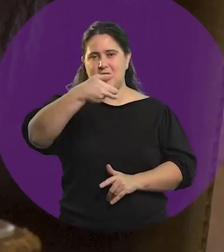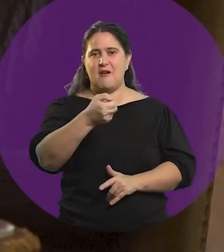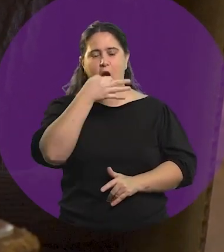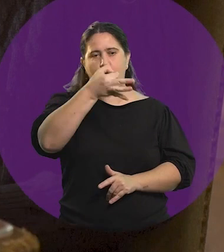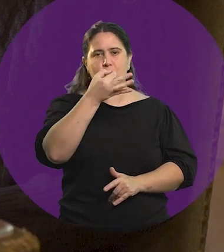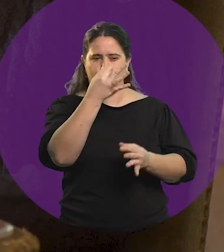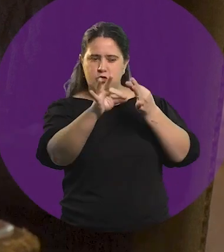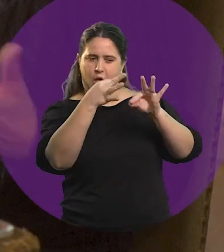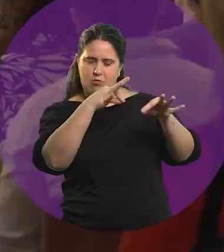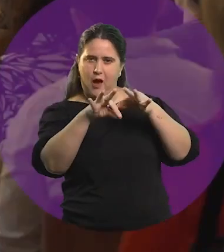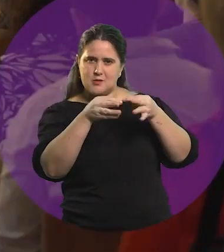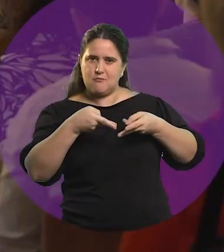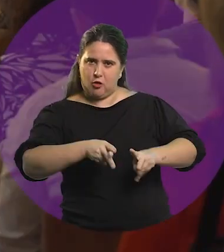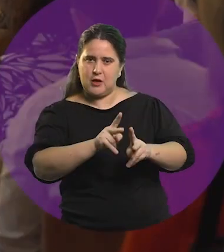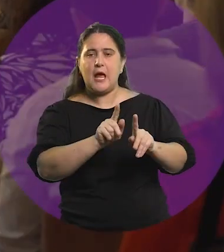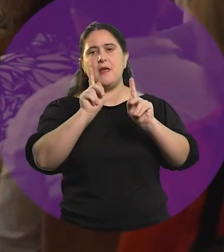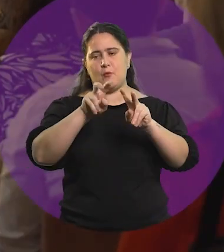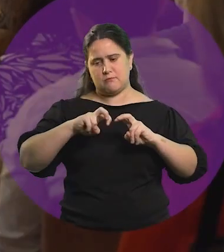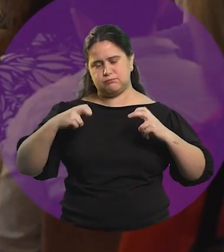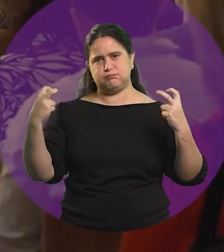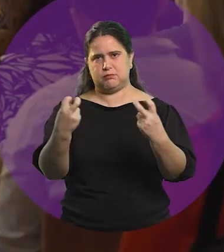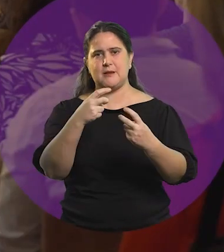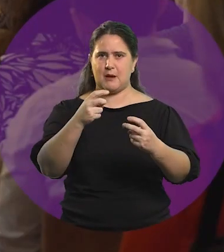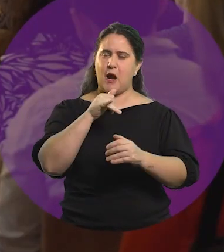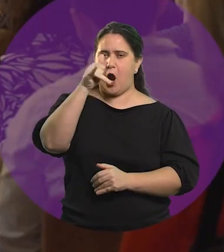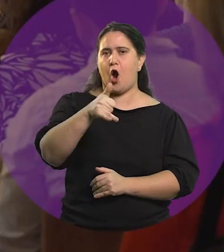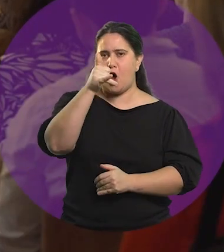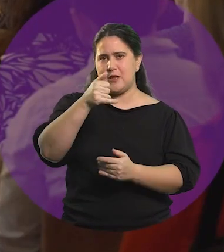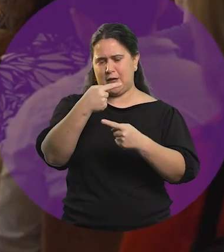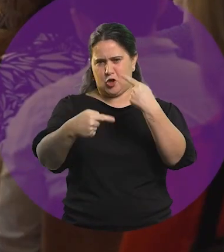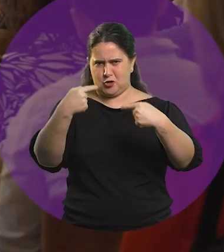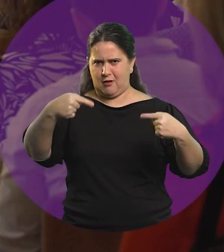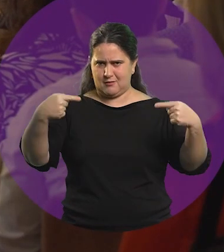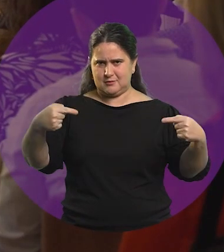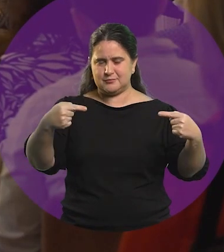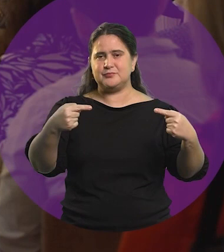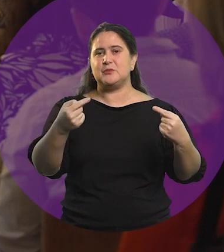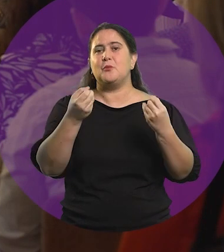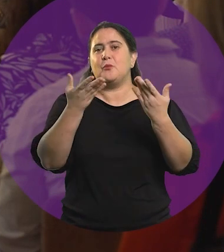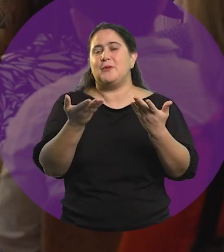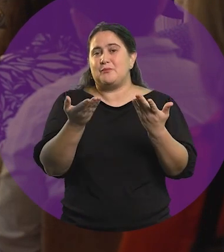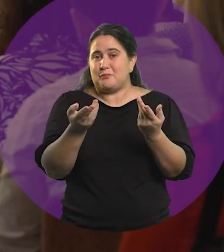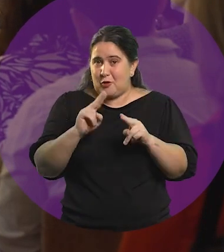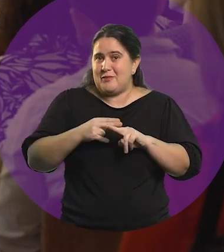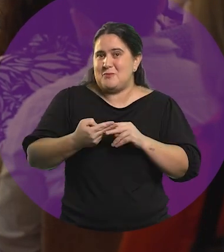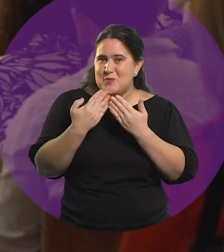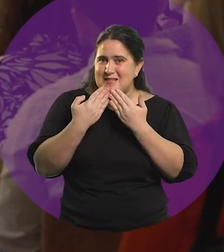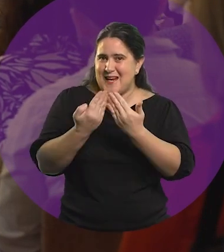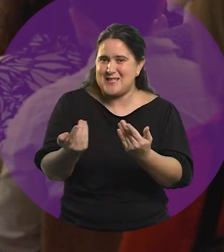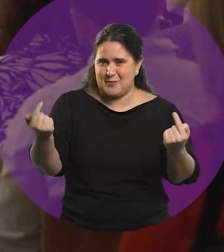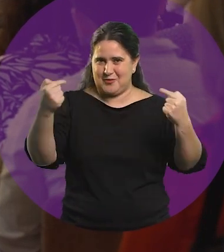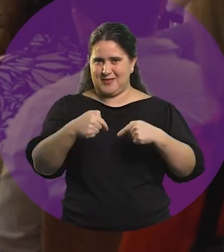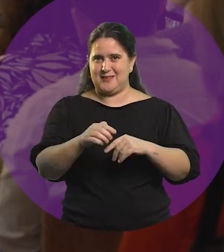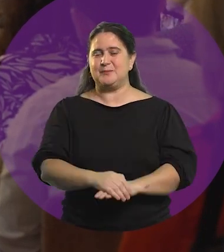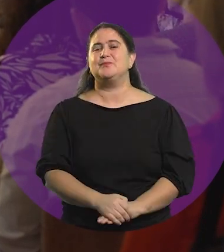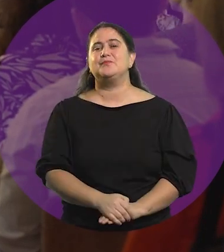los aspectos de la metodología y después vamos a tener un gran panel para comentar distintos aspectos. Así que bueno, de vuelta, muchas gracias por